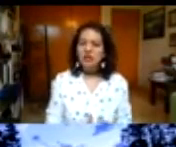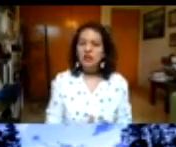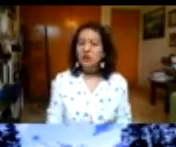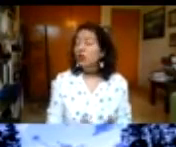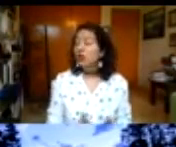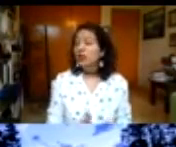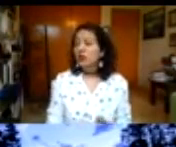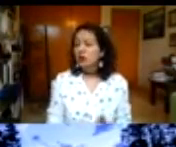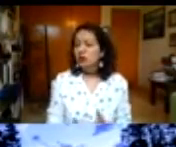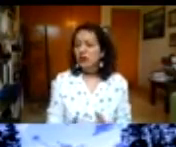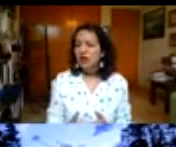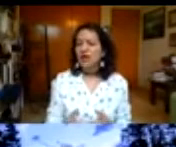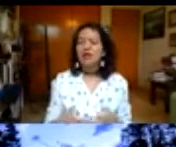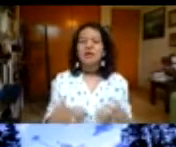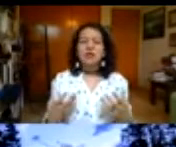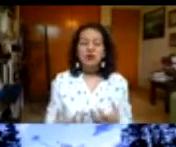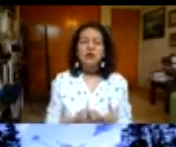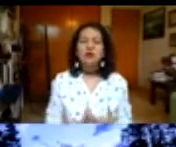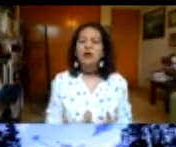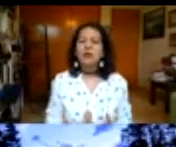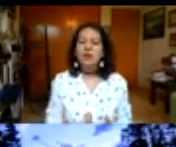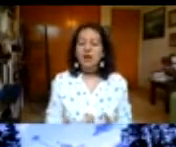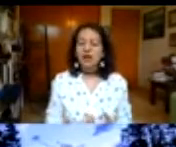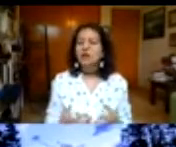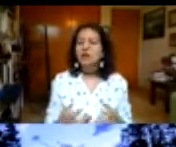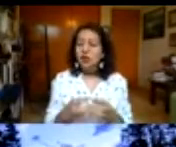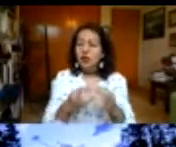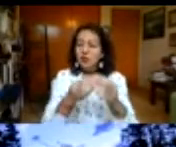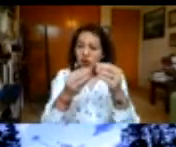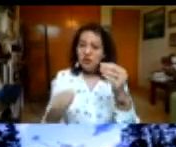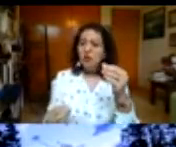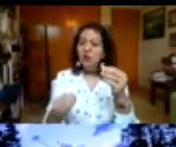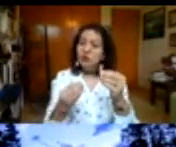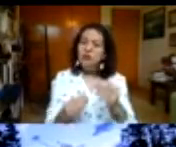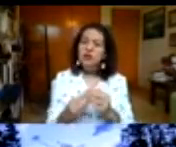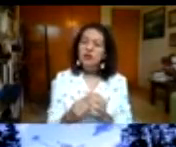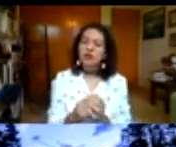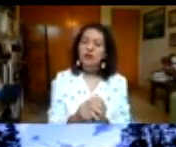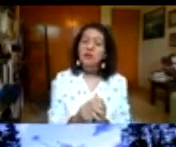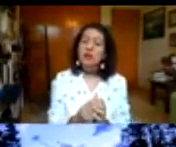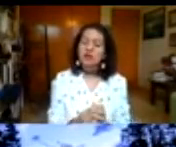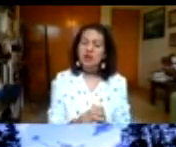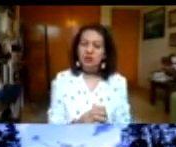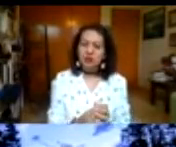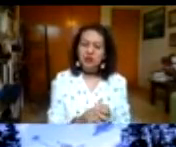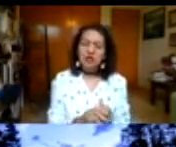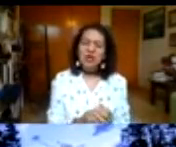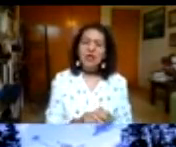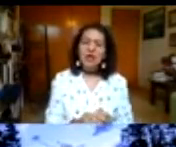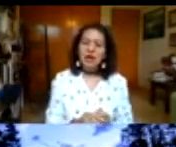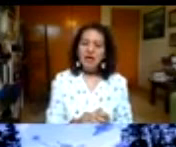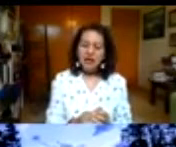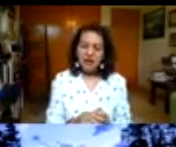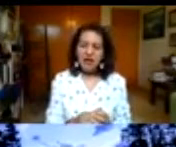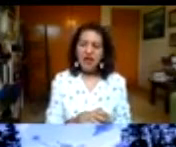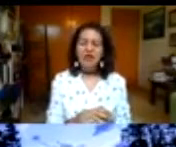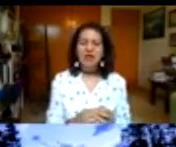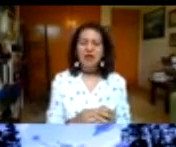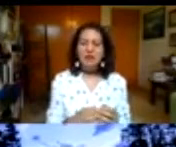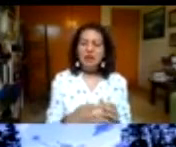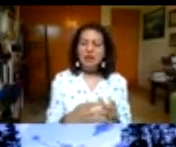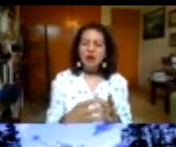de atención y orientación ciudadana son fundamentales. ¿Por qué? Porque son los vínculos también directos que